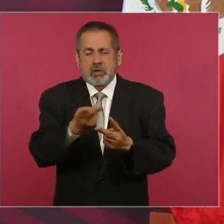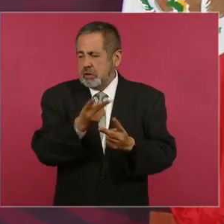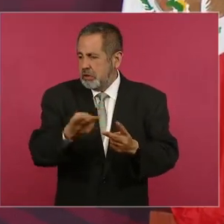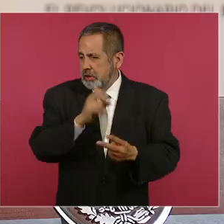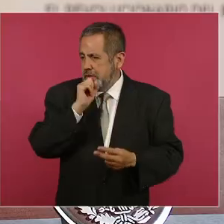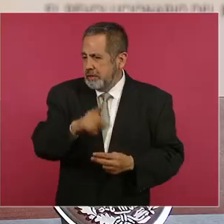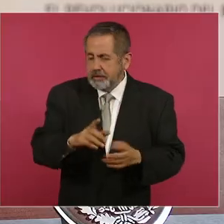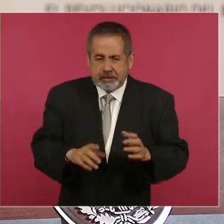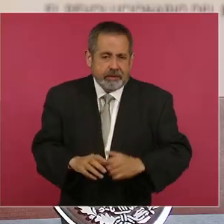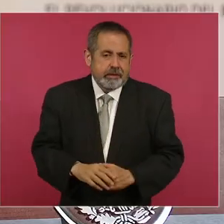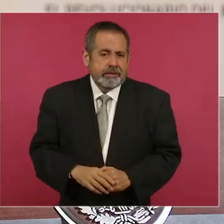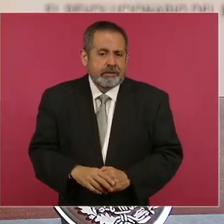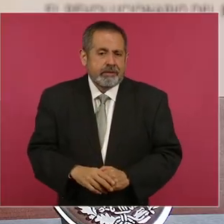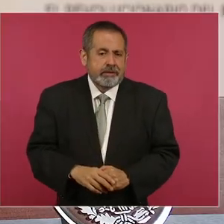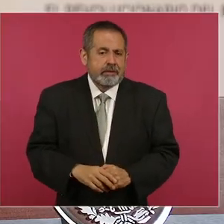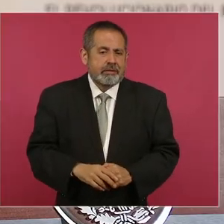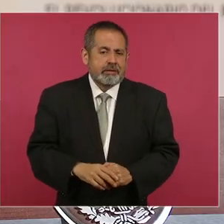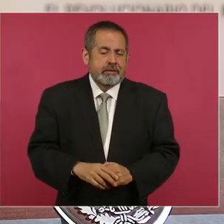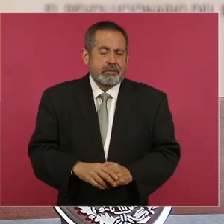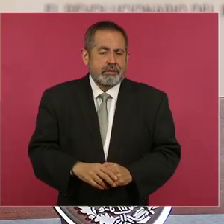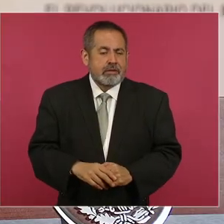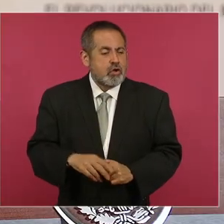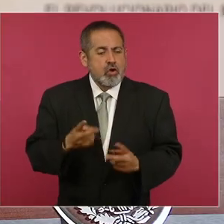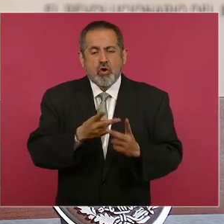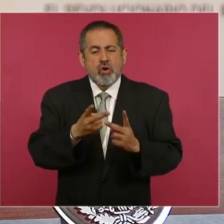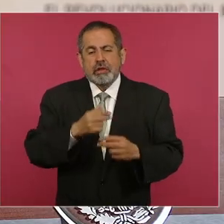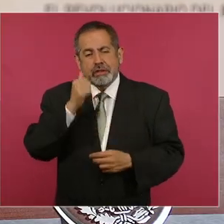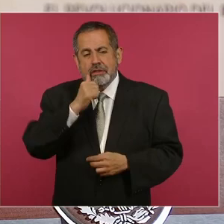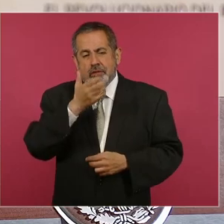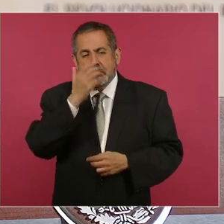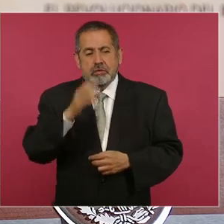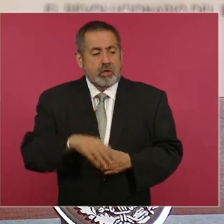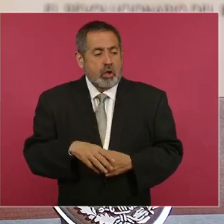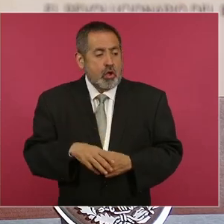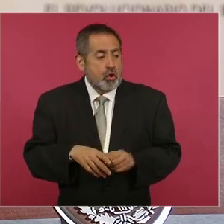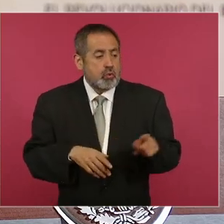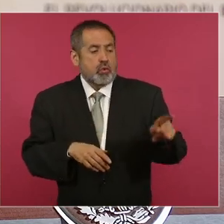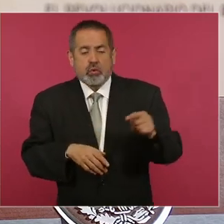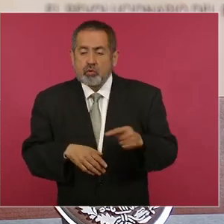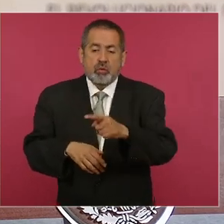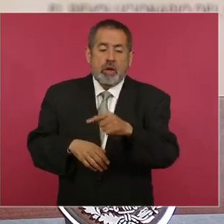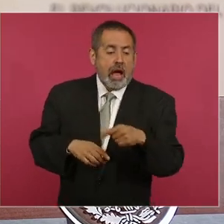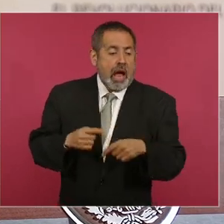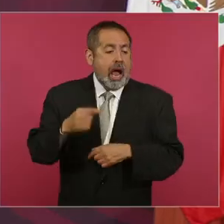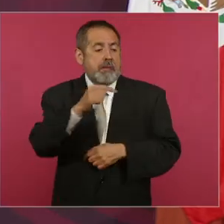también había la mala costumbre de echarle la culpa al de abajo, ¿no?